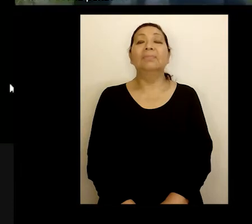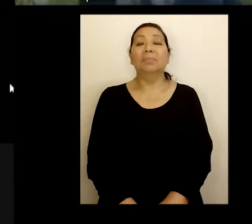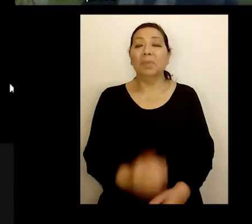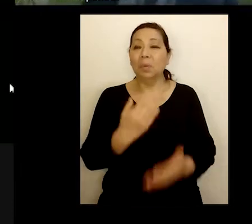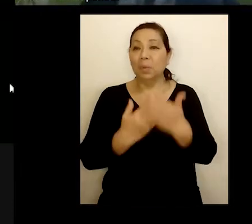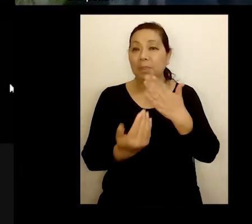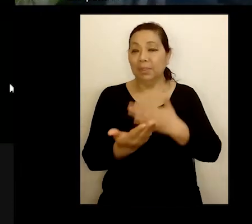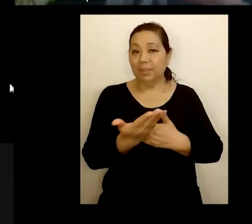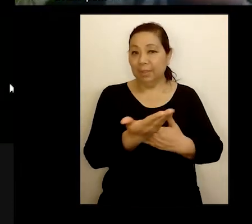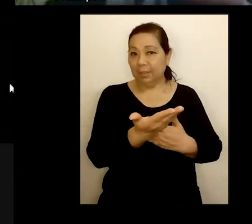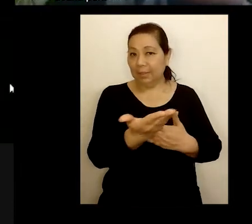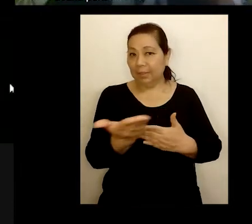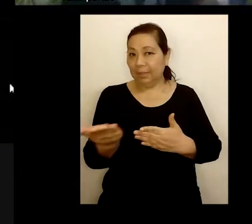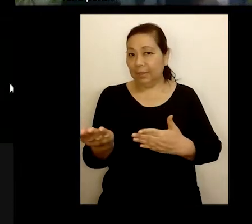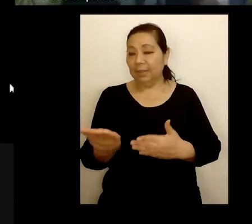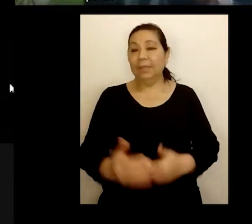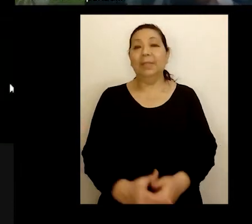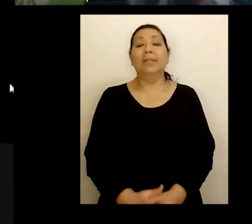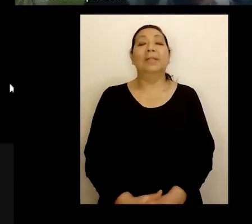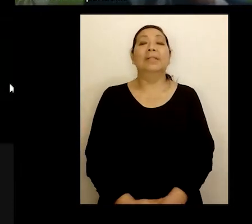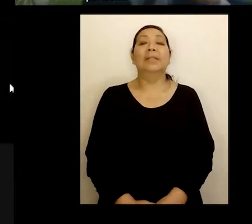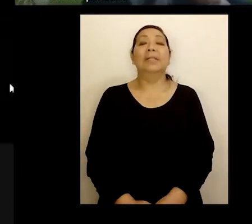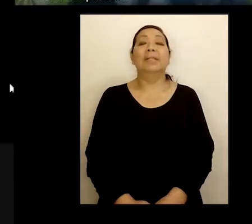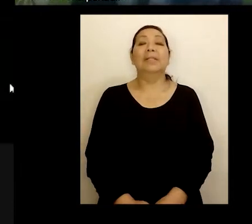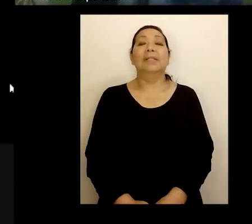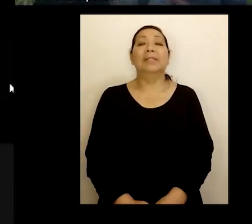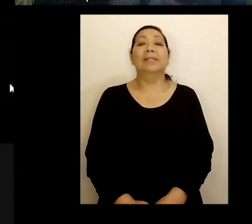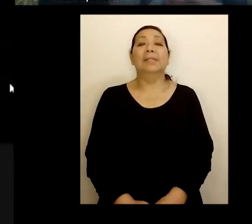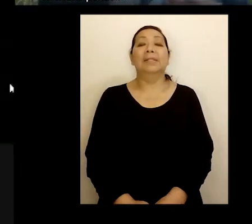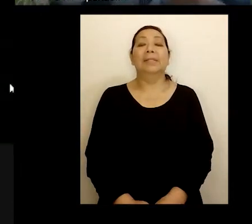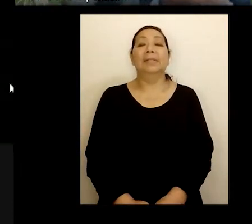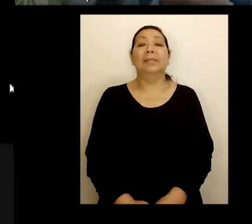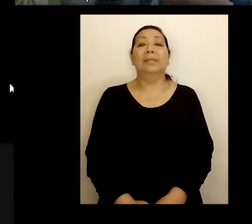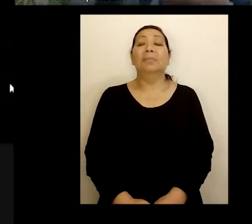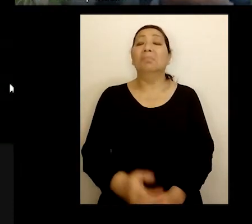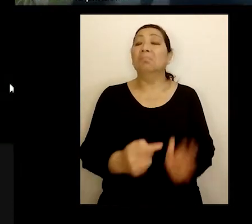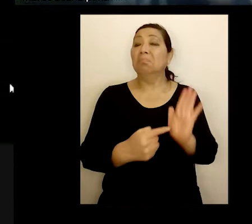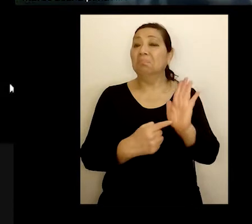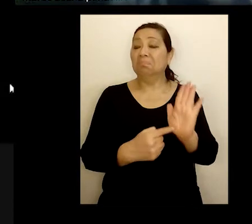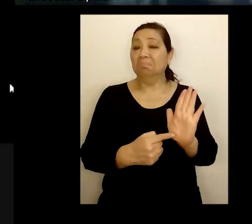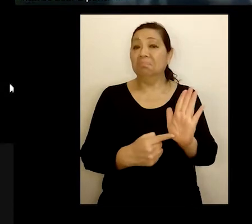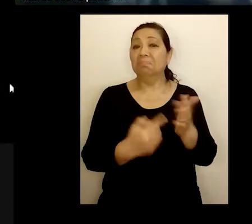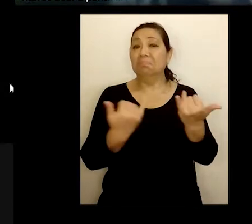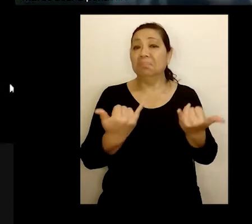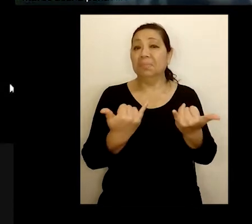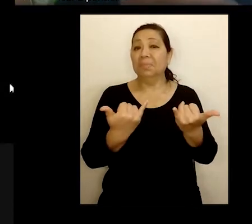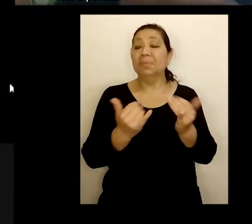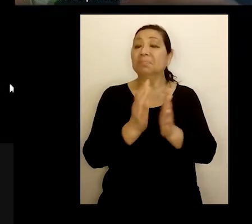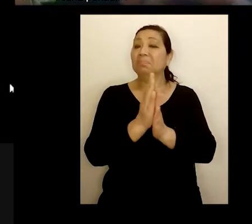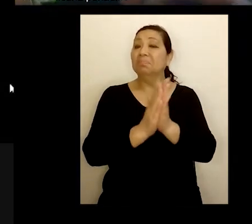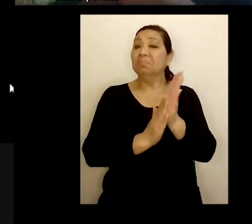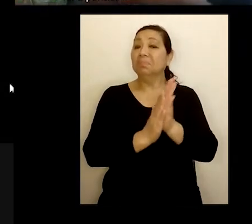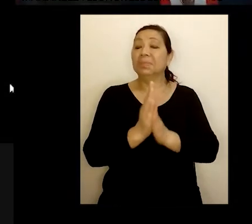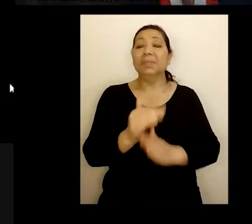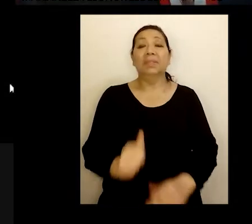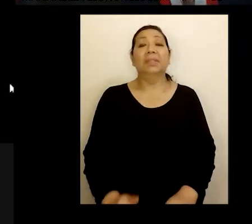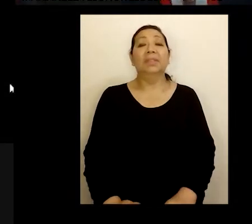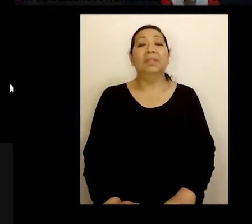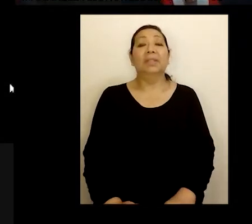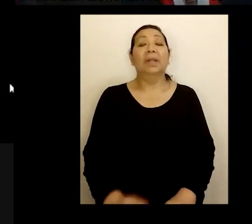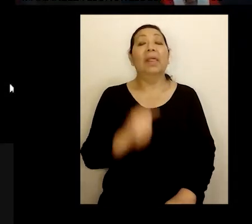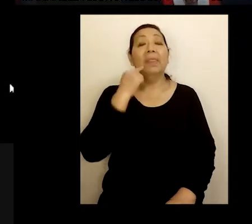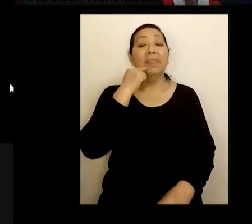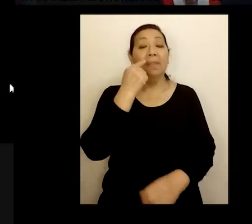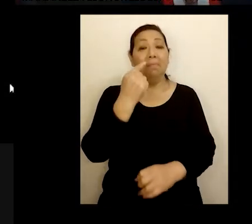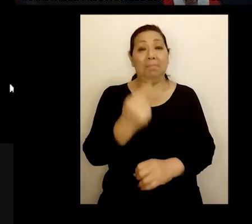Buenos días, señora presidenta. Buenos días, señores magistrados. En el presente caso, el beneficiario interpone su